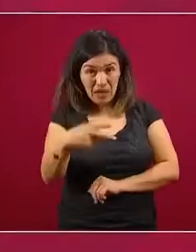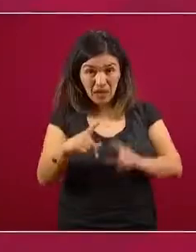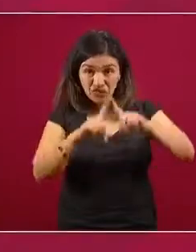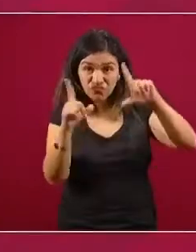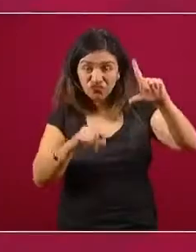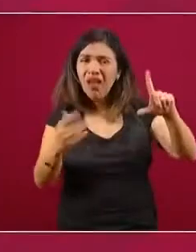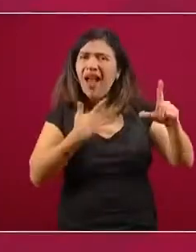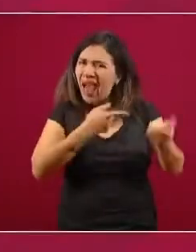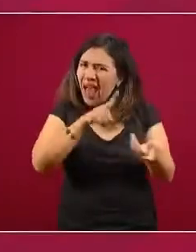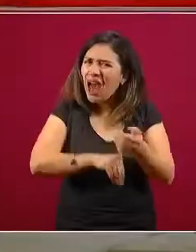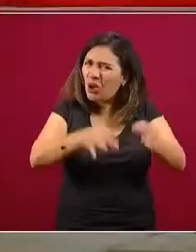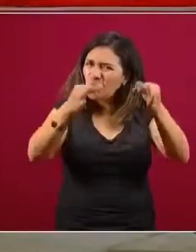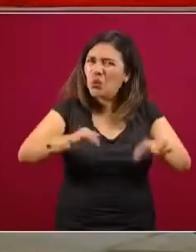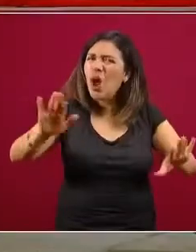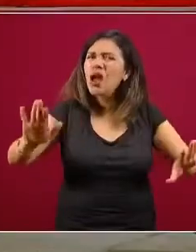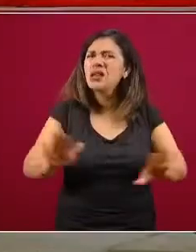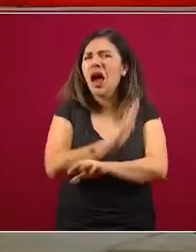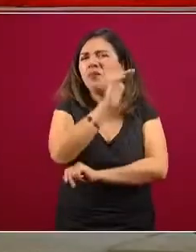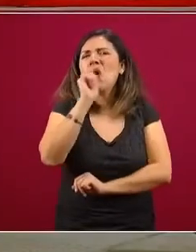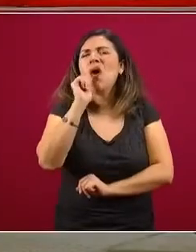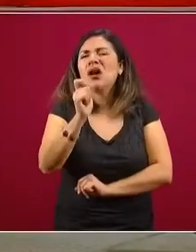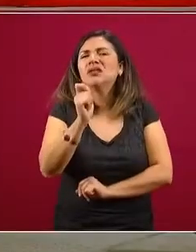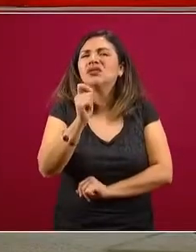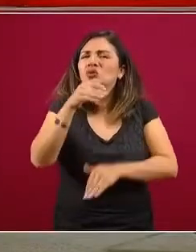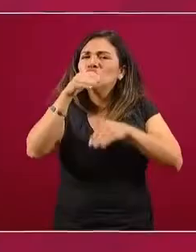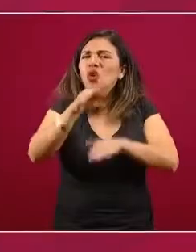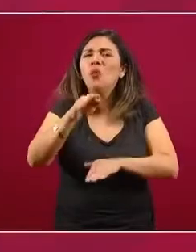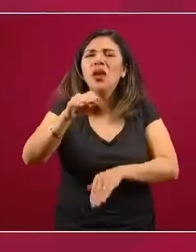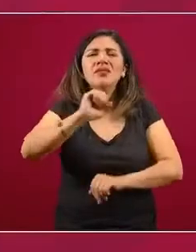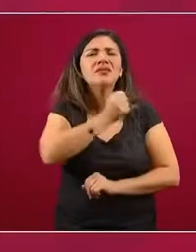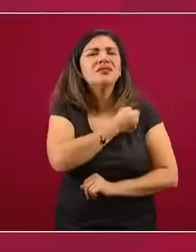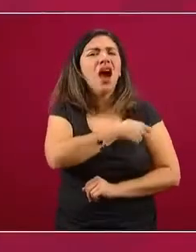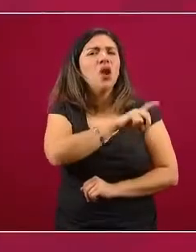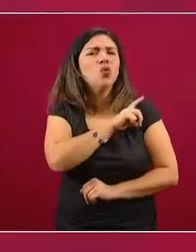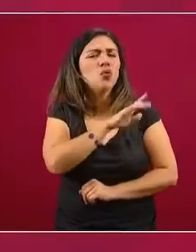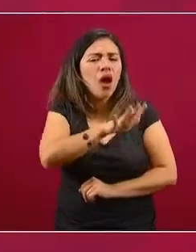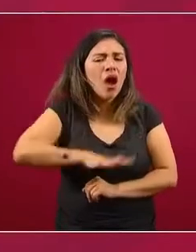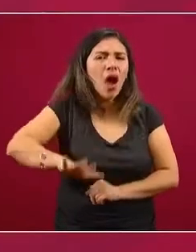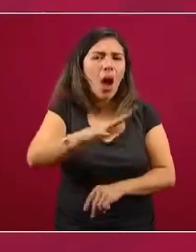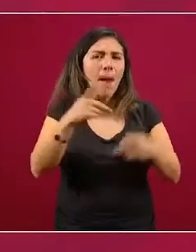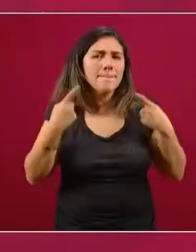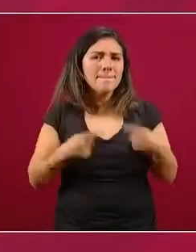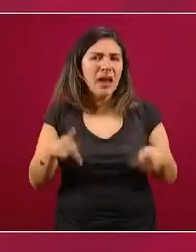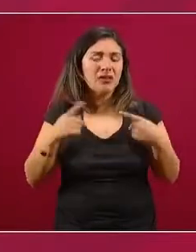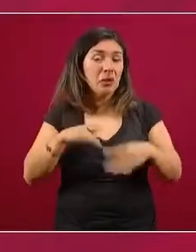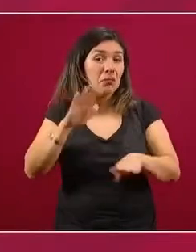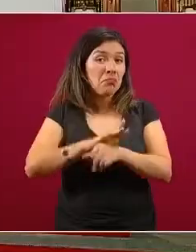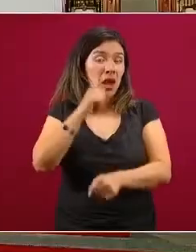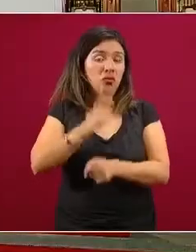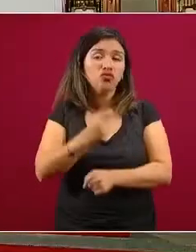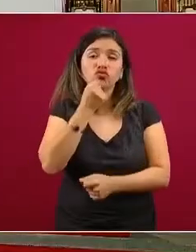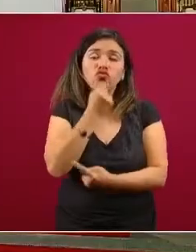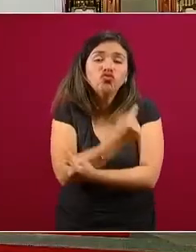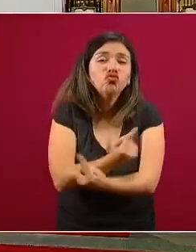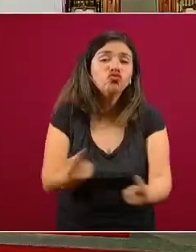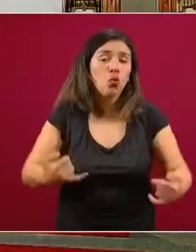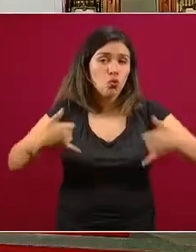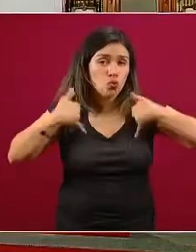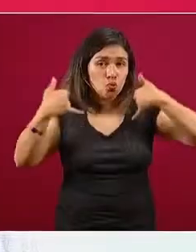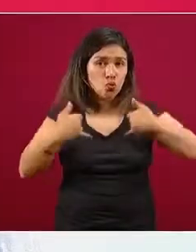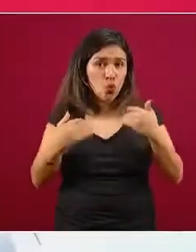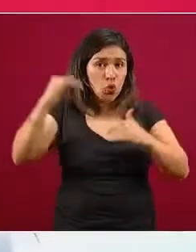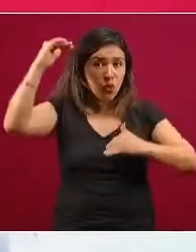un cambio radical respecto a la salud de la población, en especial de niños, niñas y